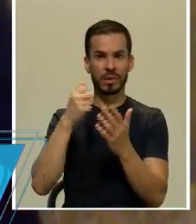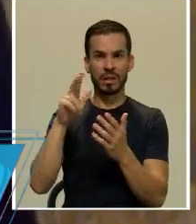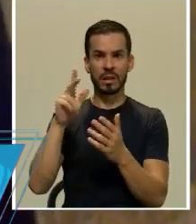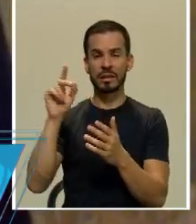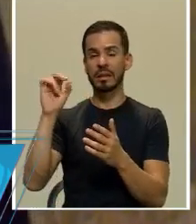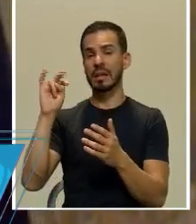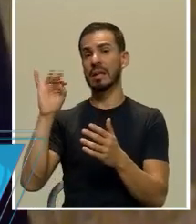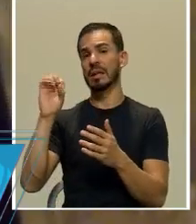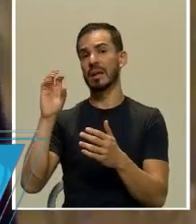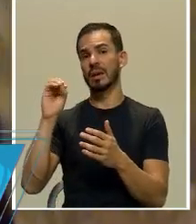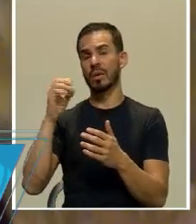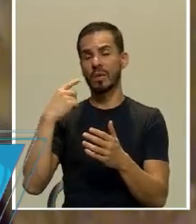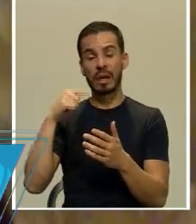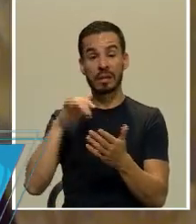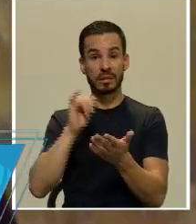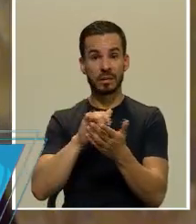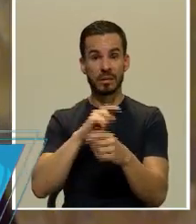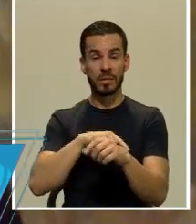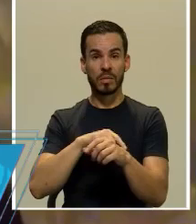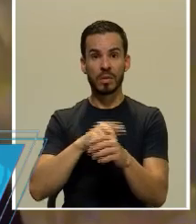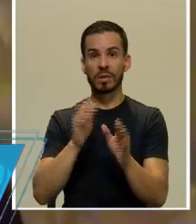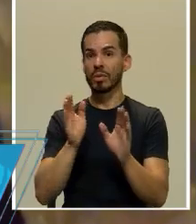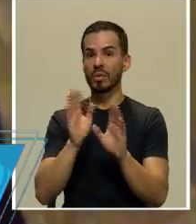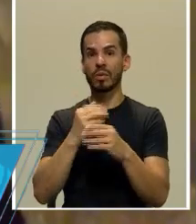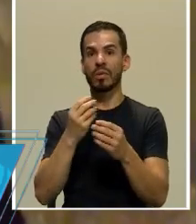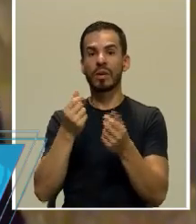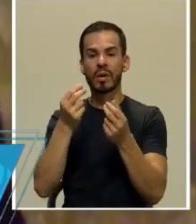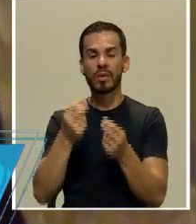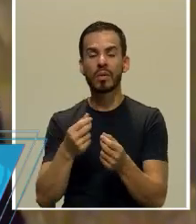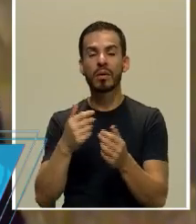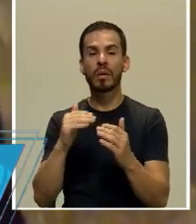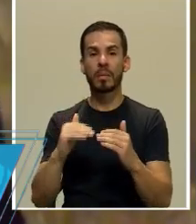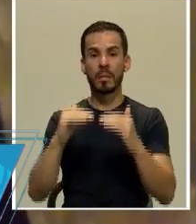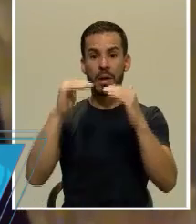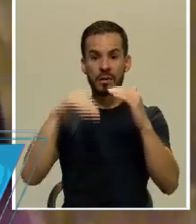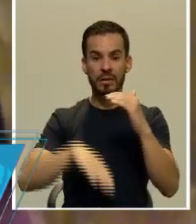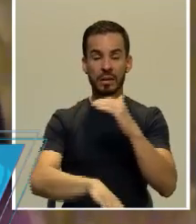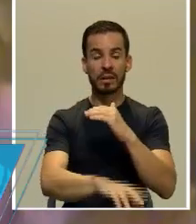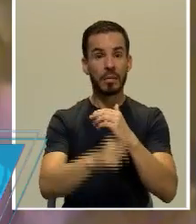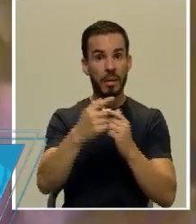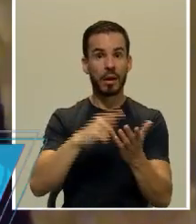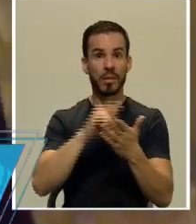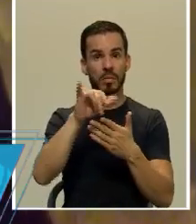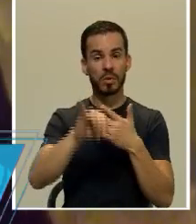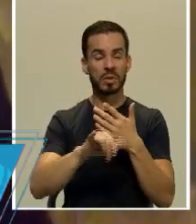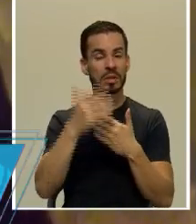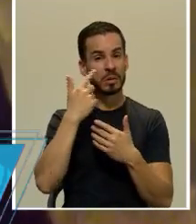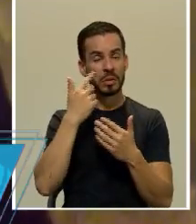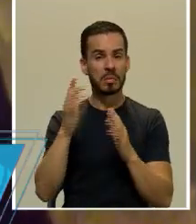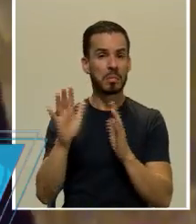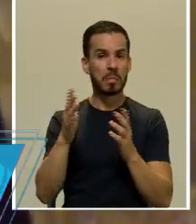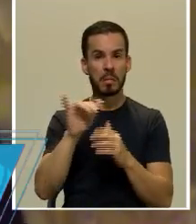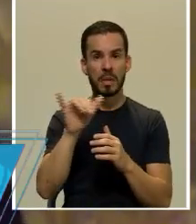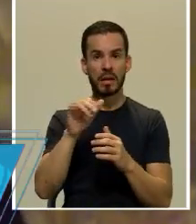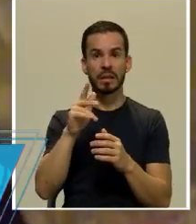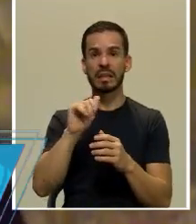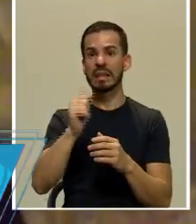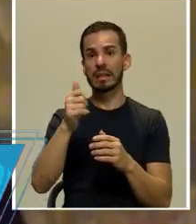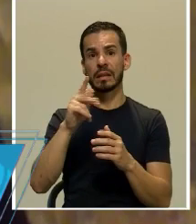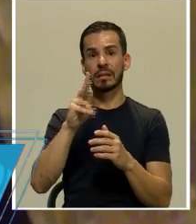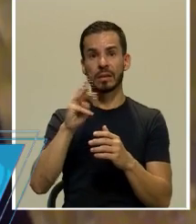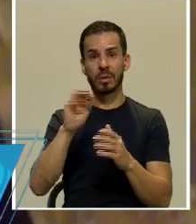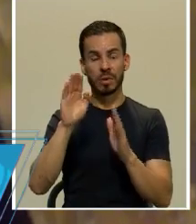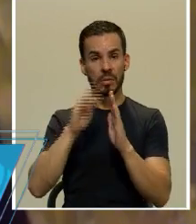por INECO, en ese momento no se contemplaba o no se habían costeado los pasos a desnivel para un proyecto similar, unos 10 kilómetros